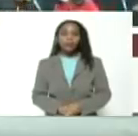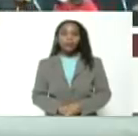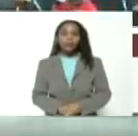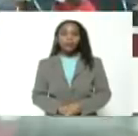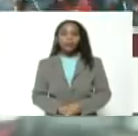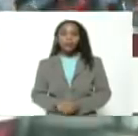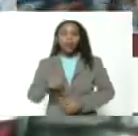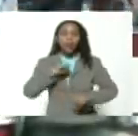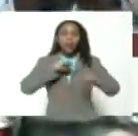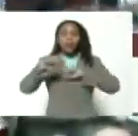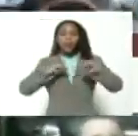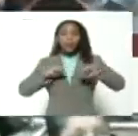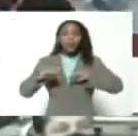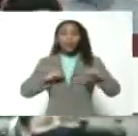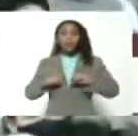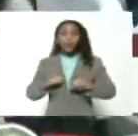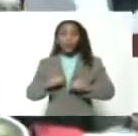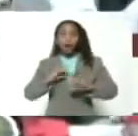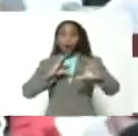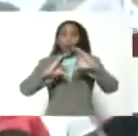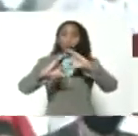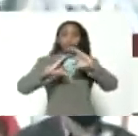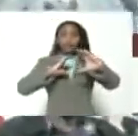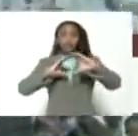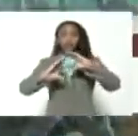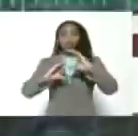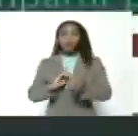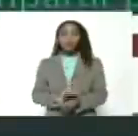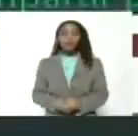Los movimientos de comunicadores.